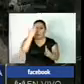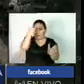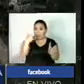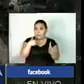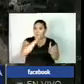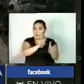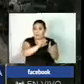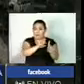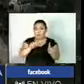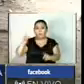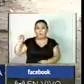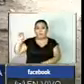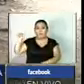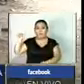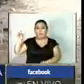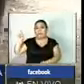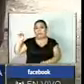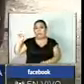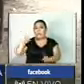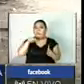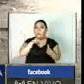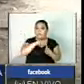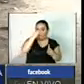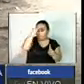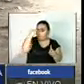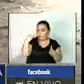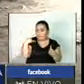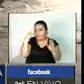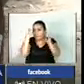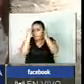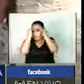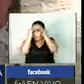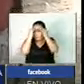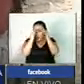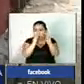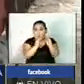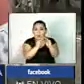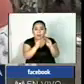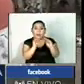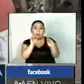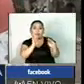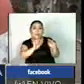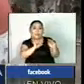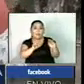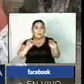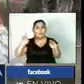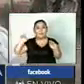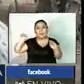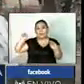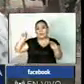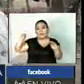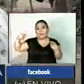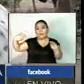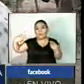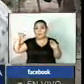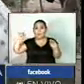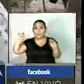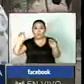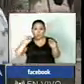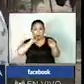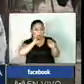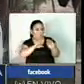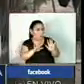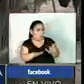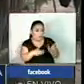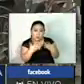María Mejía y está preocupada. En su ranchito, como ella dice, ya no hay comida. Por la